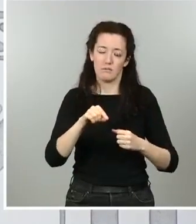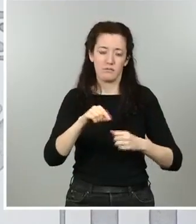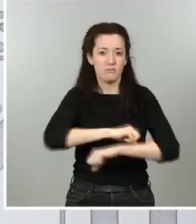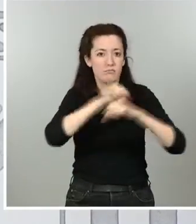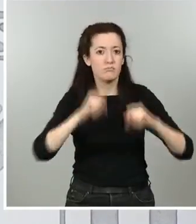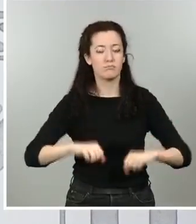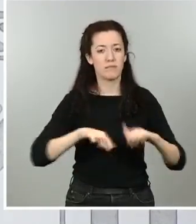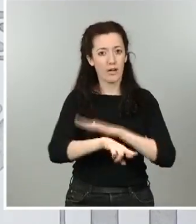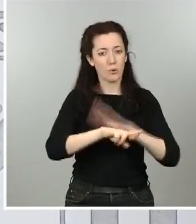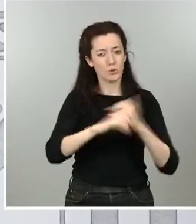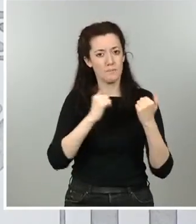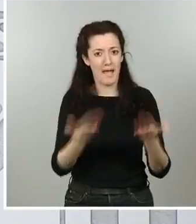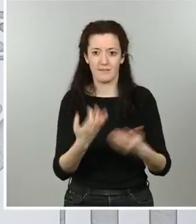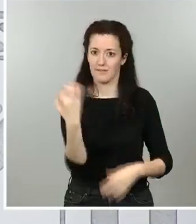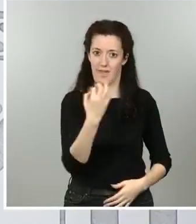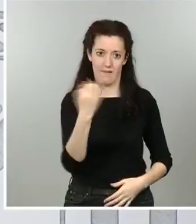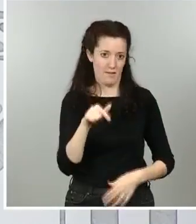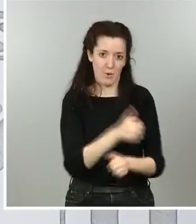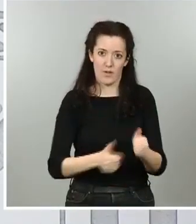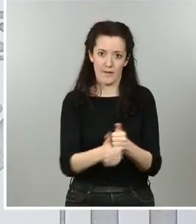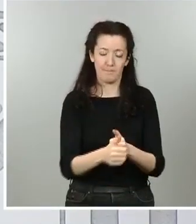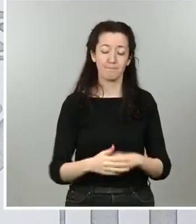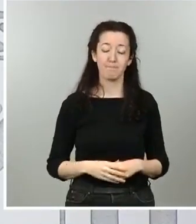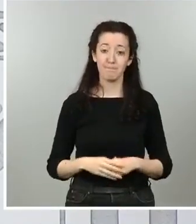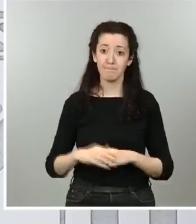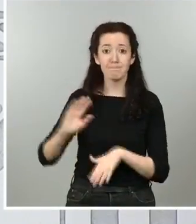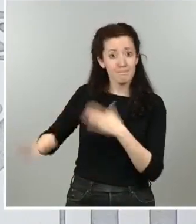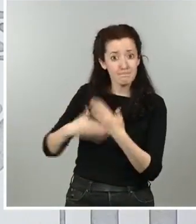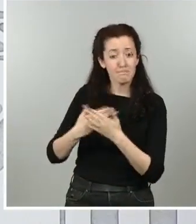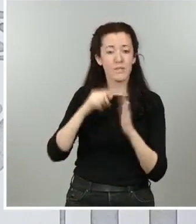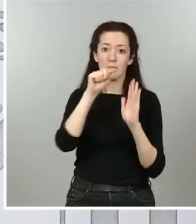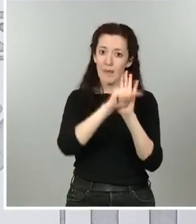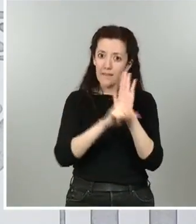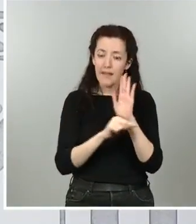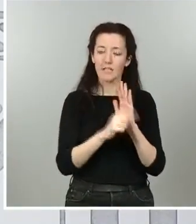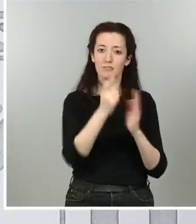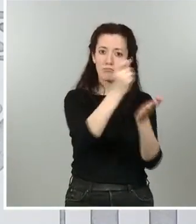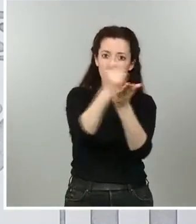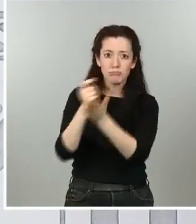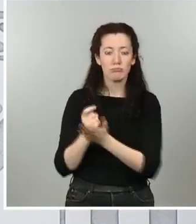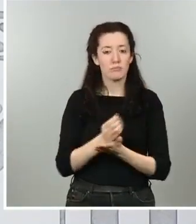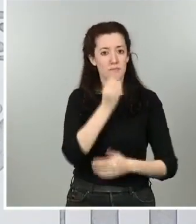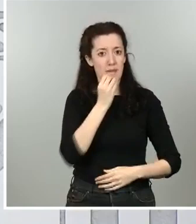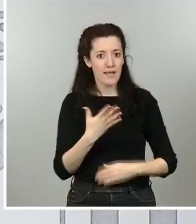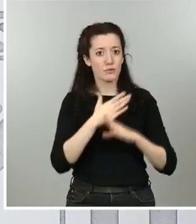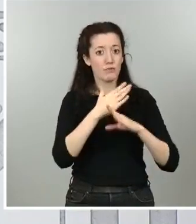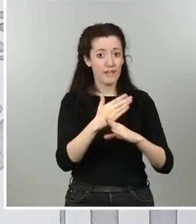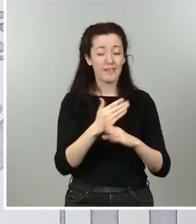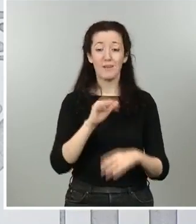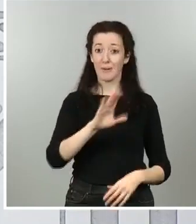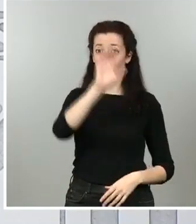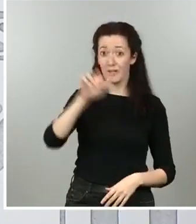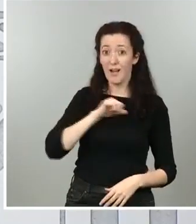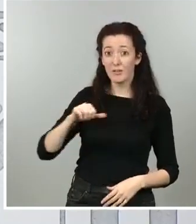liquidez adoptadas hasta ahora han sido proporcionadas y han sido suficientes, las comunidades también transmitieron al presidente